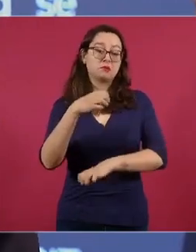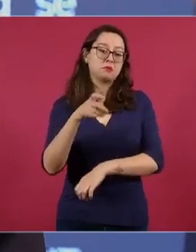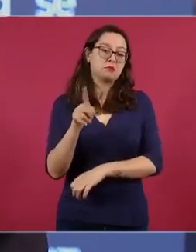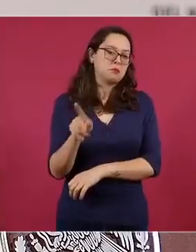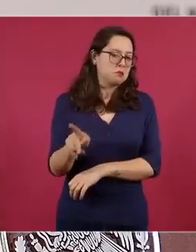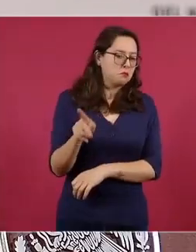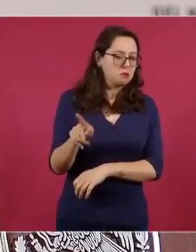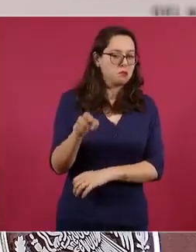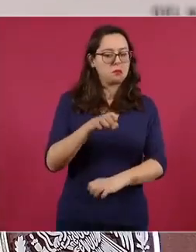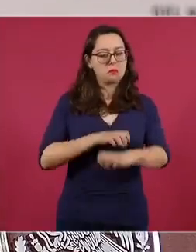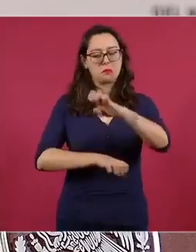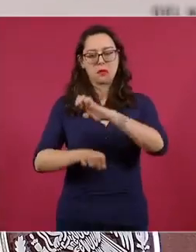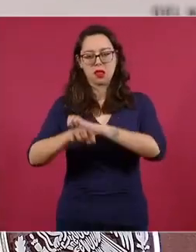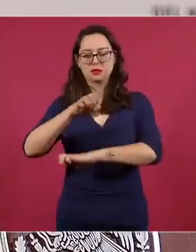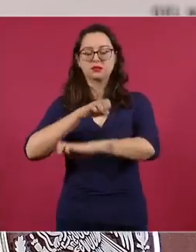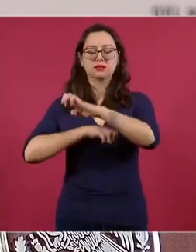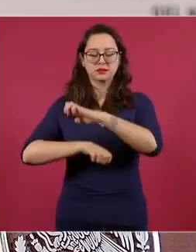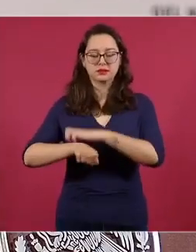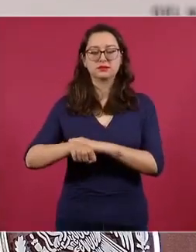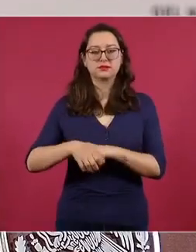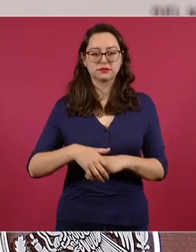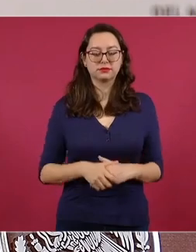general.